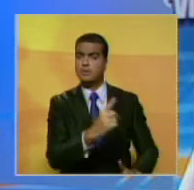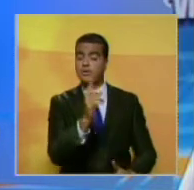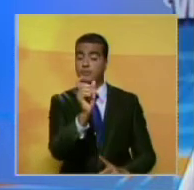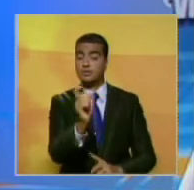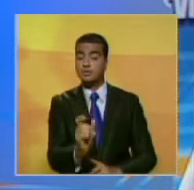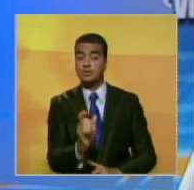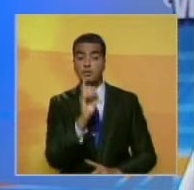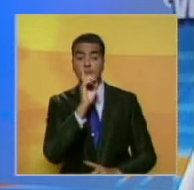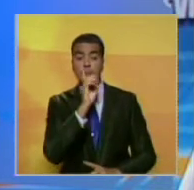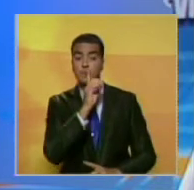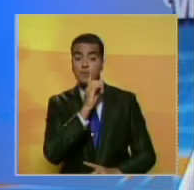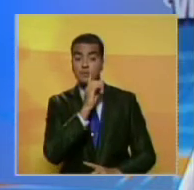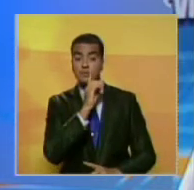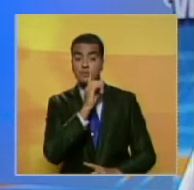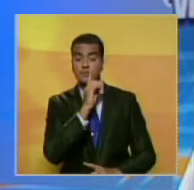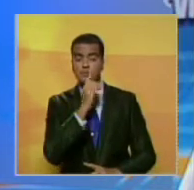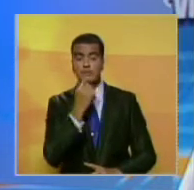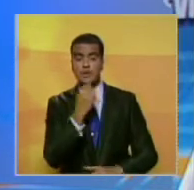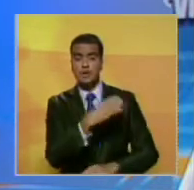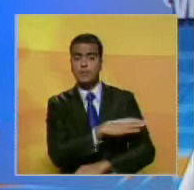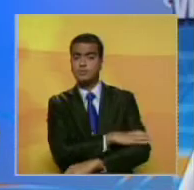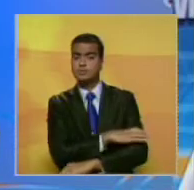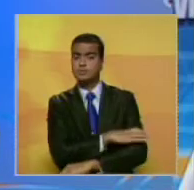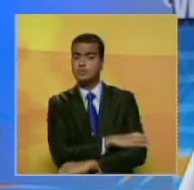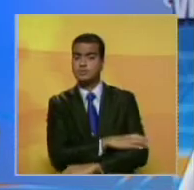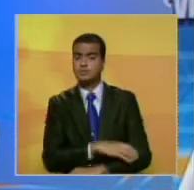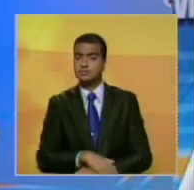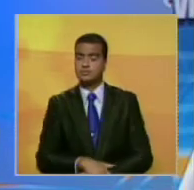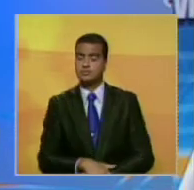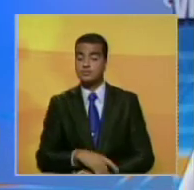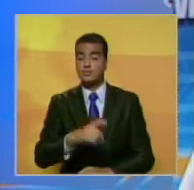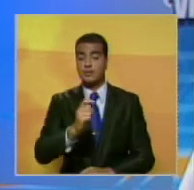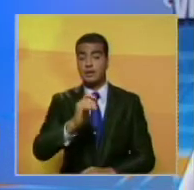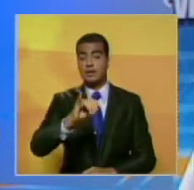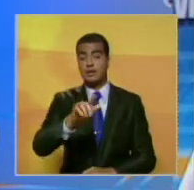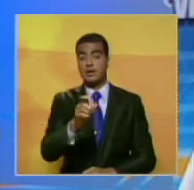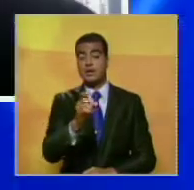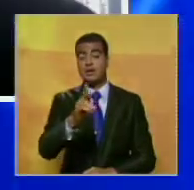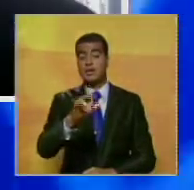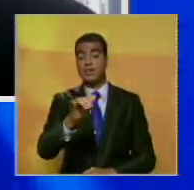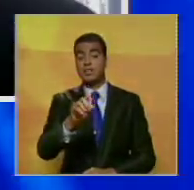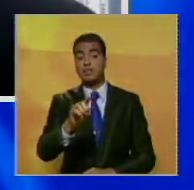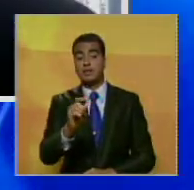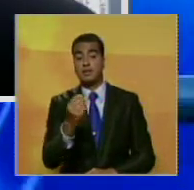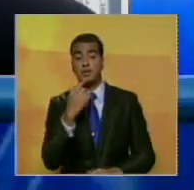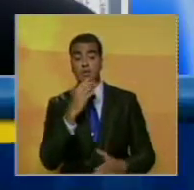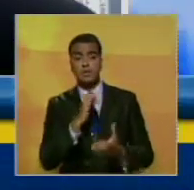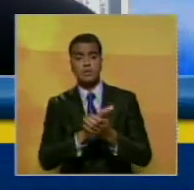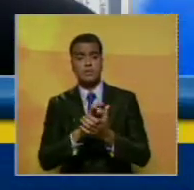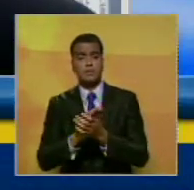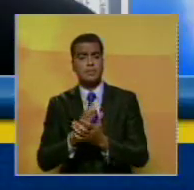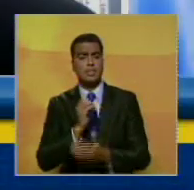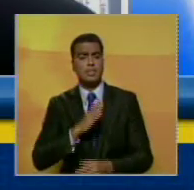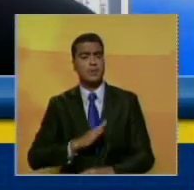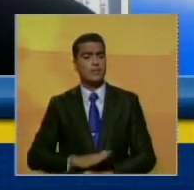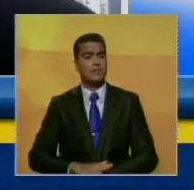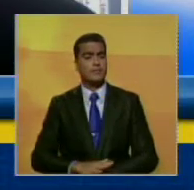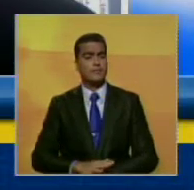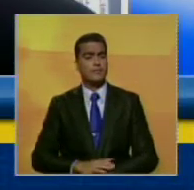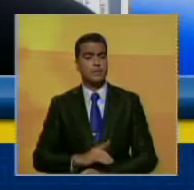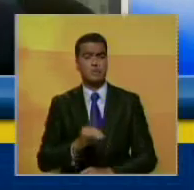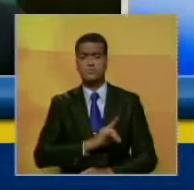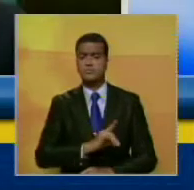sujeto identificado con sectores de oposición en el Tigre, estado Anzoátegui. Nuestro compañero de labores se encontraba en un